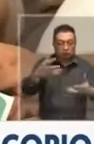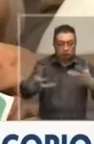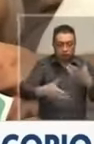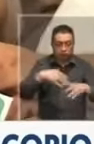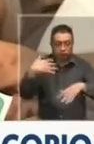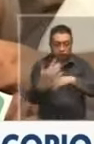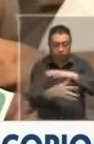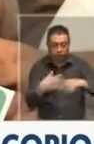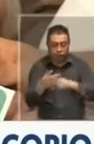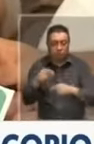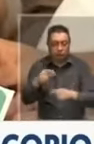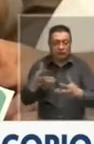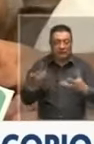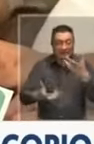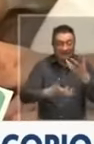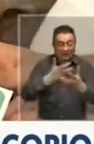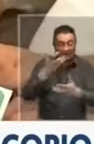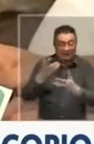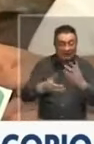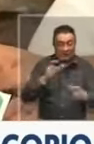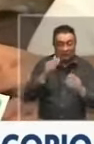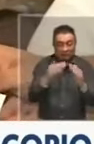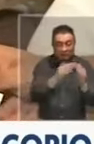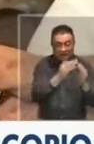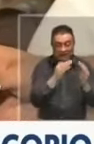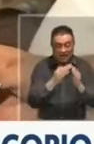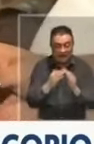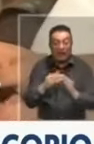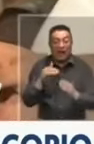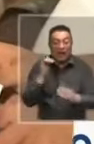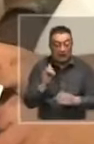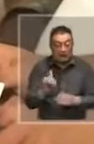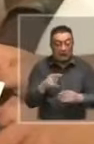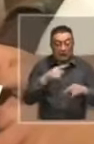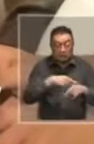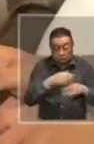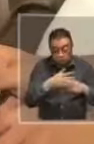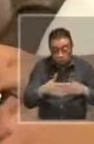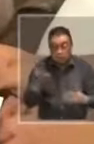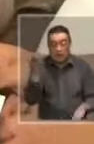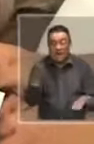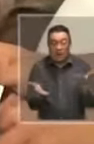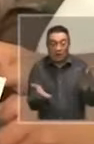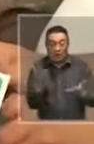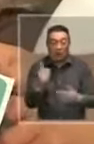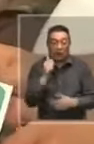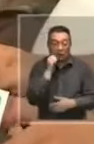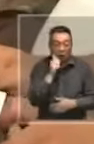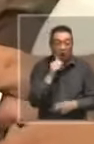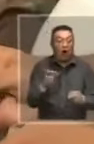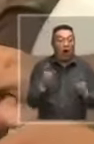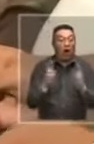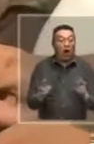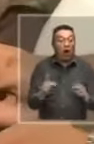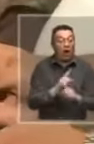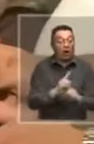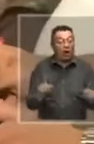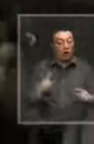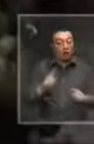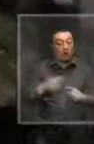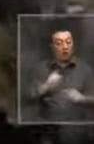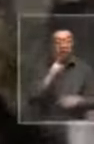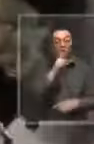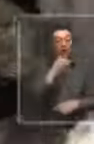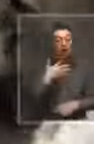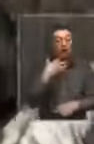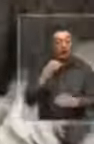incidentes de quema de poblaciones, y en adelante vamos a seguir evaluando día a día, ojalá no tengamos que implementar el toque de queda diurno.